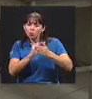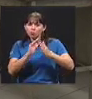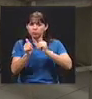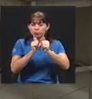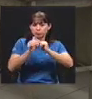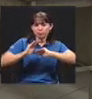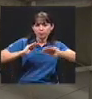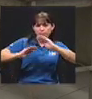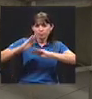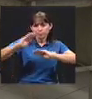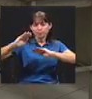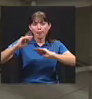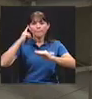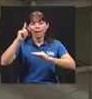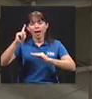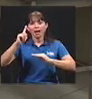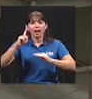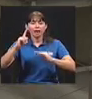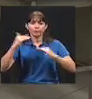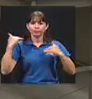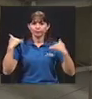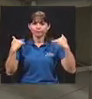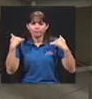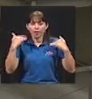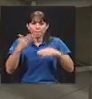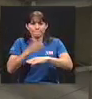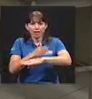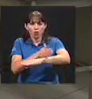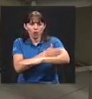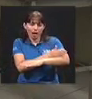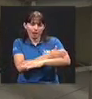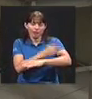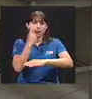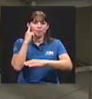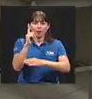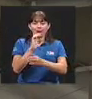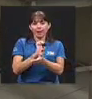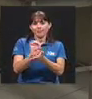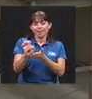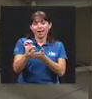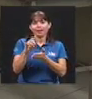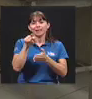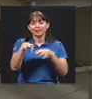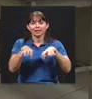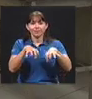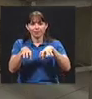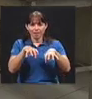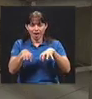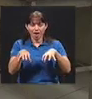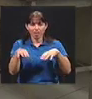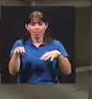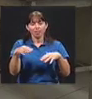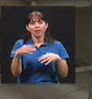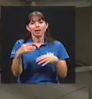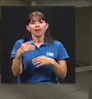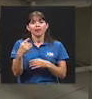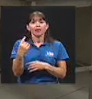marcial para mejorar y contrarrestar un poco el efecto de esa actividad